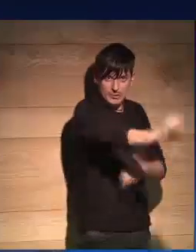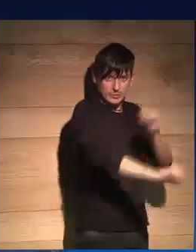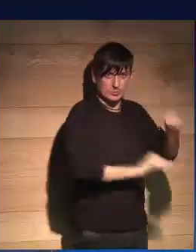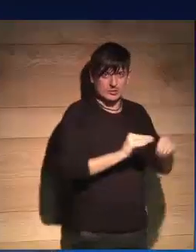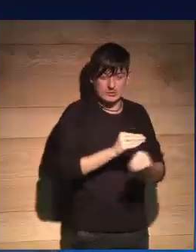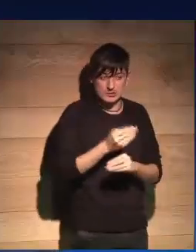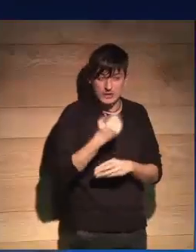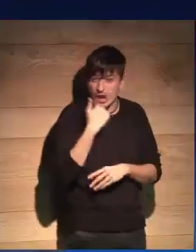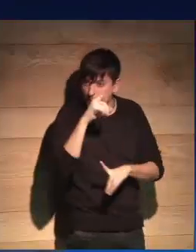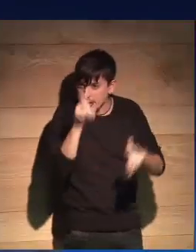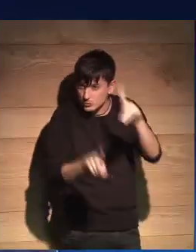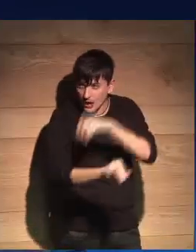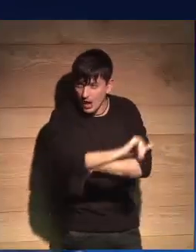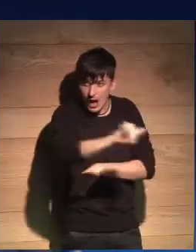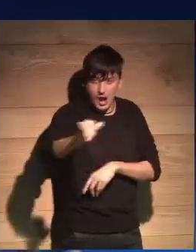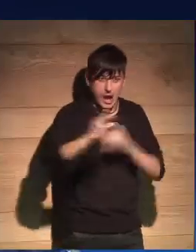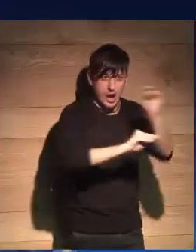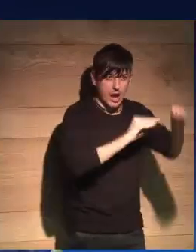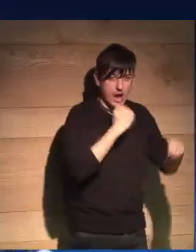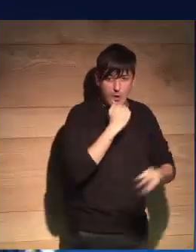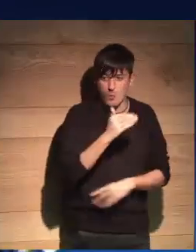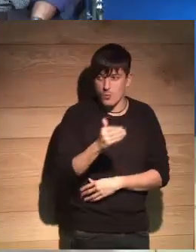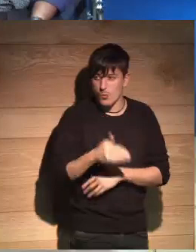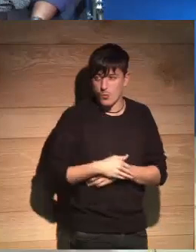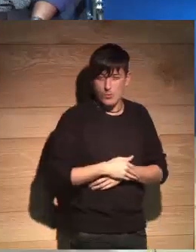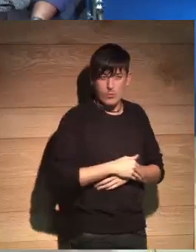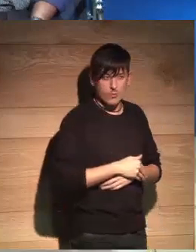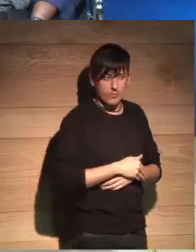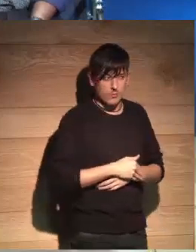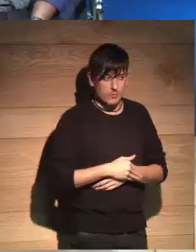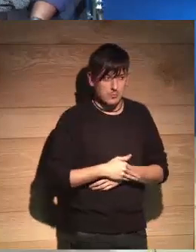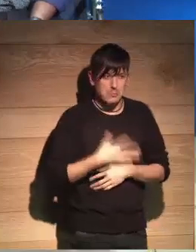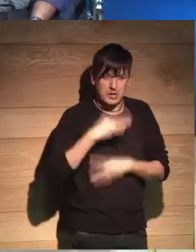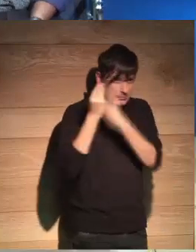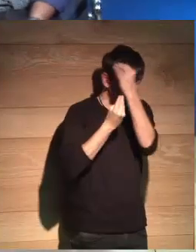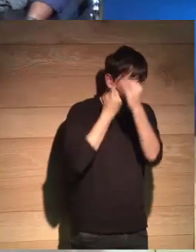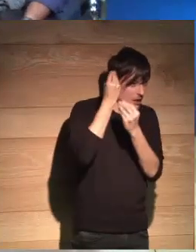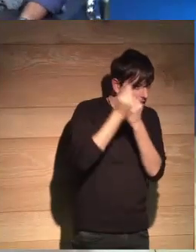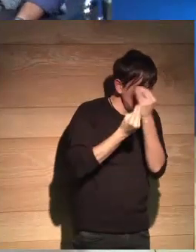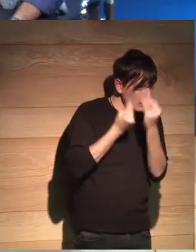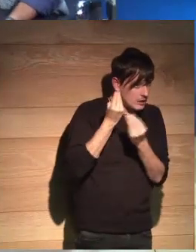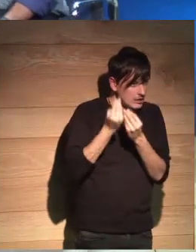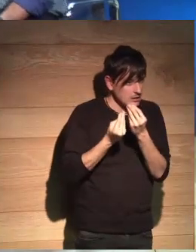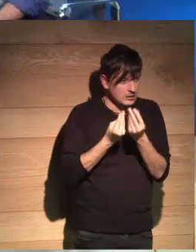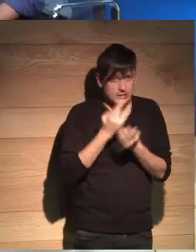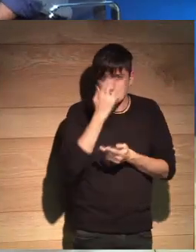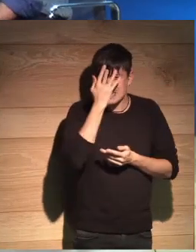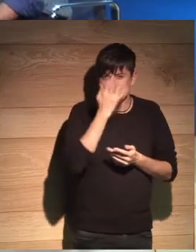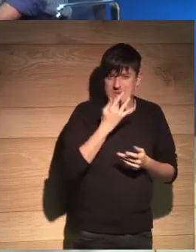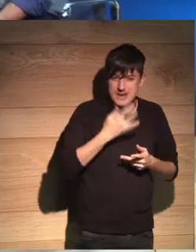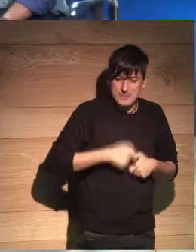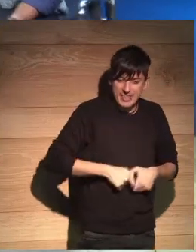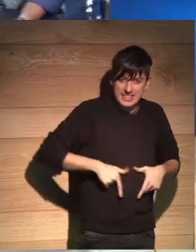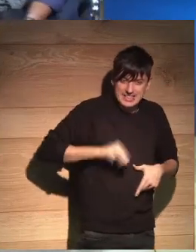disposición. ¿Hay alguna pregunta por ahí del público? Podéis ir pensando en las imágenes de placenta